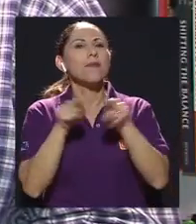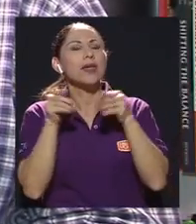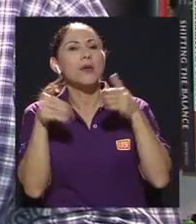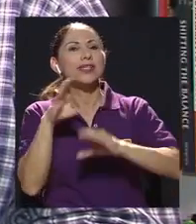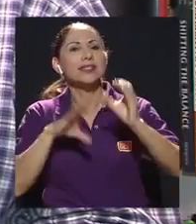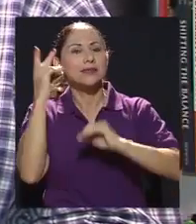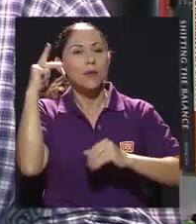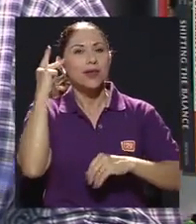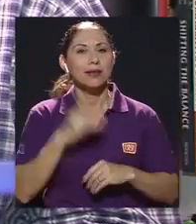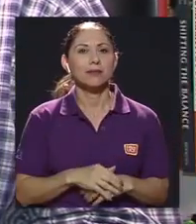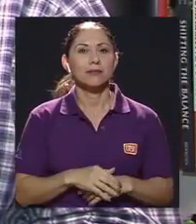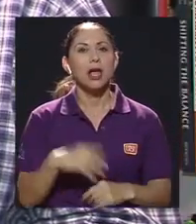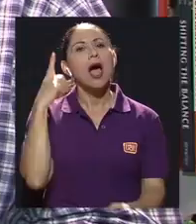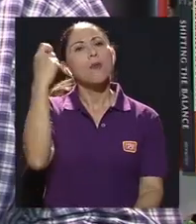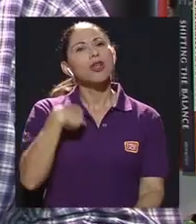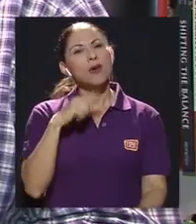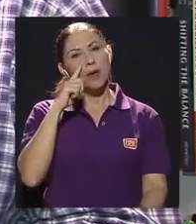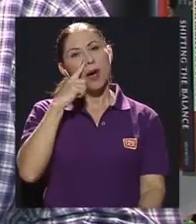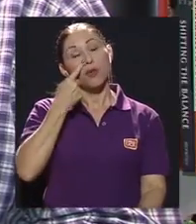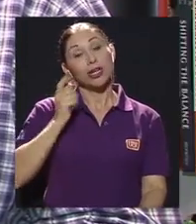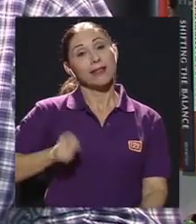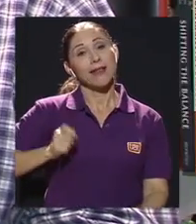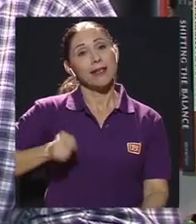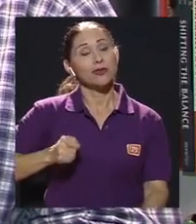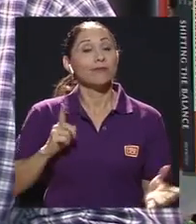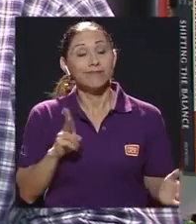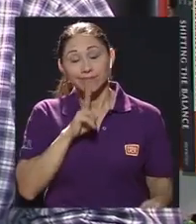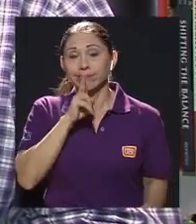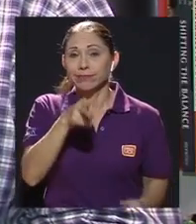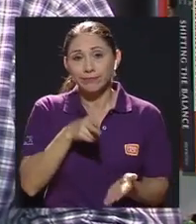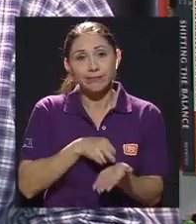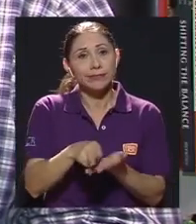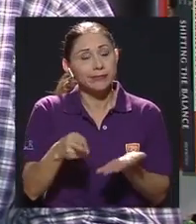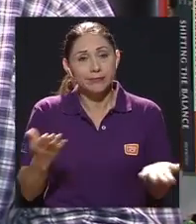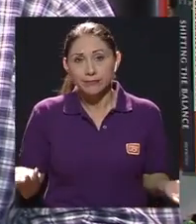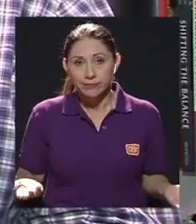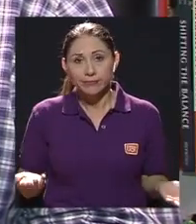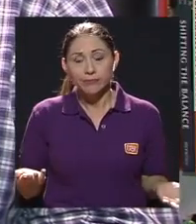políticas? Porque me aburrió el derecho, para serle sincero.